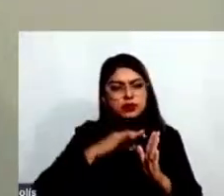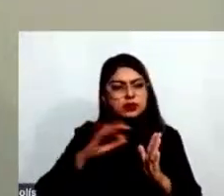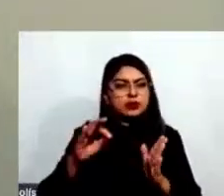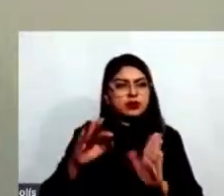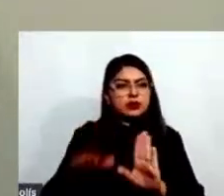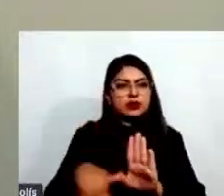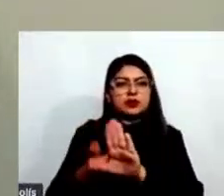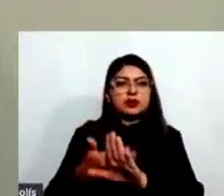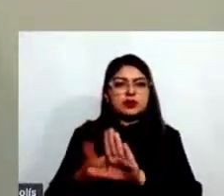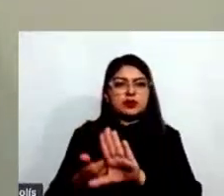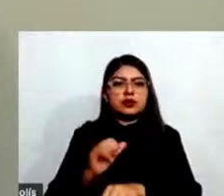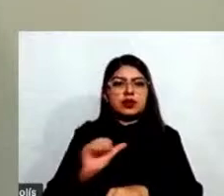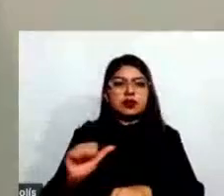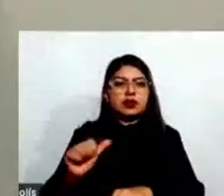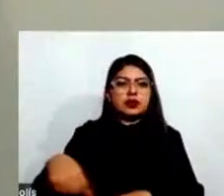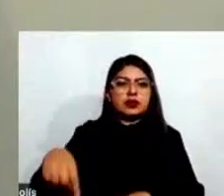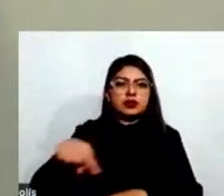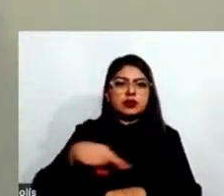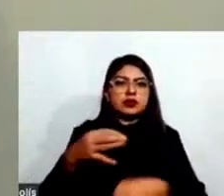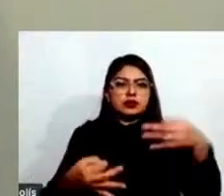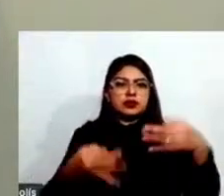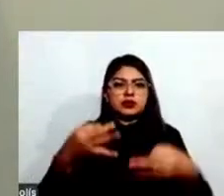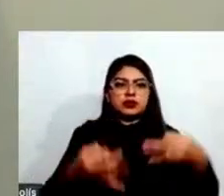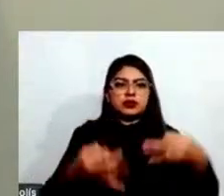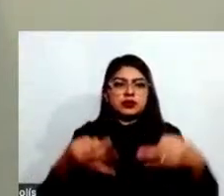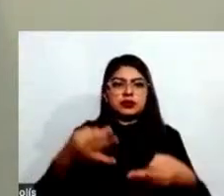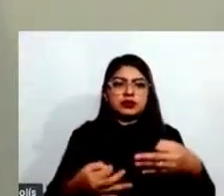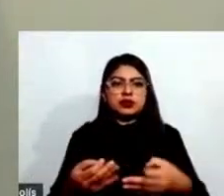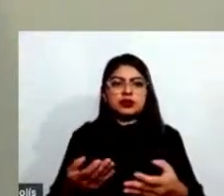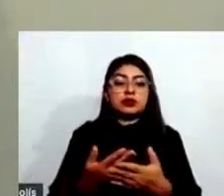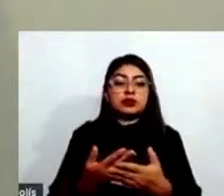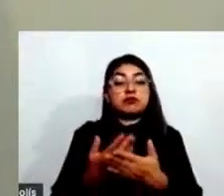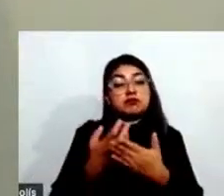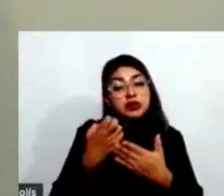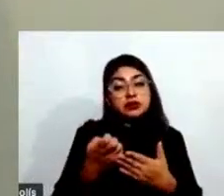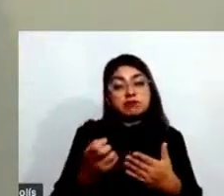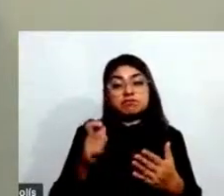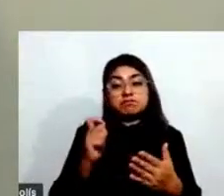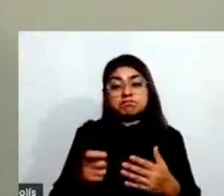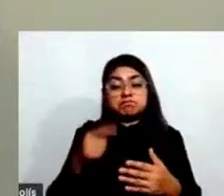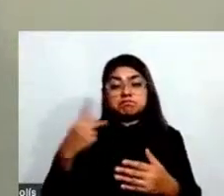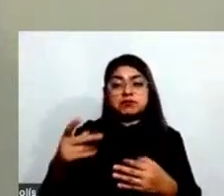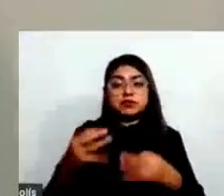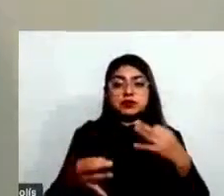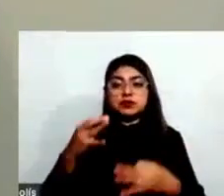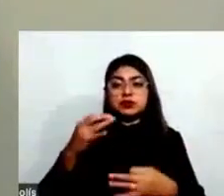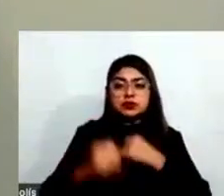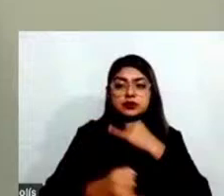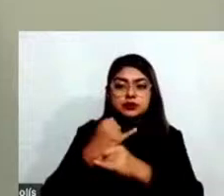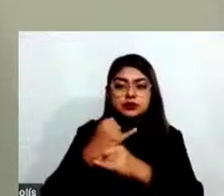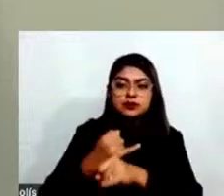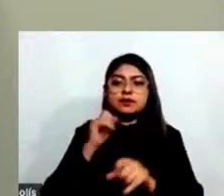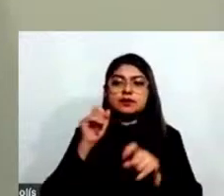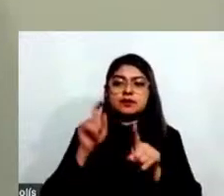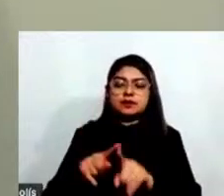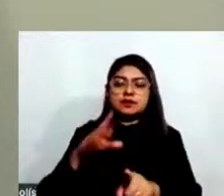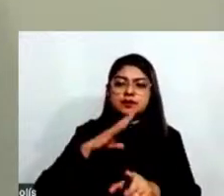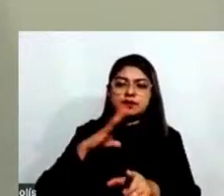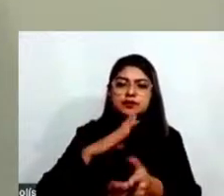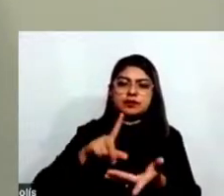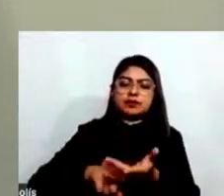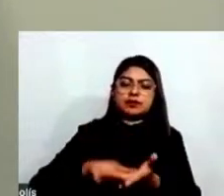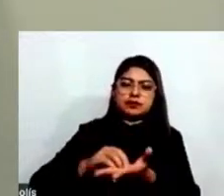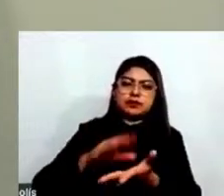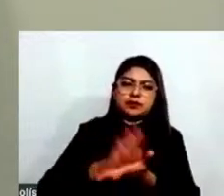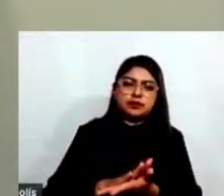los tribunales. Así las cosas. El Tribunal Internacional ha abordado también los casos de hostigamiento en contra de integrantes